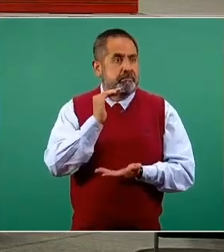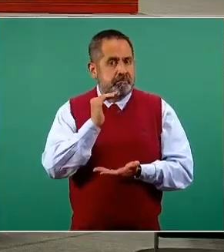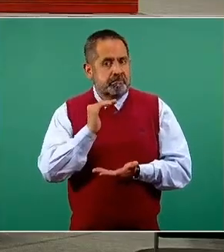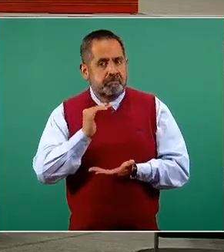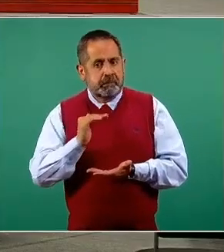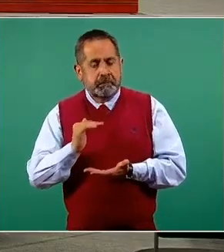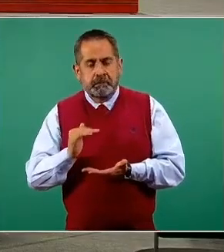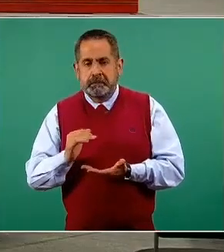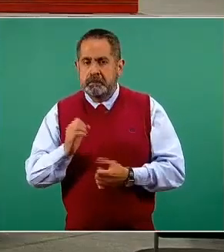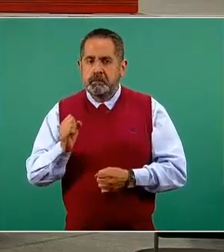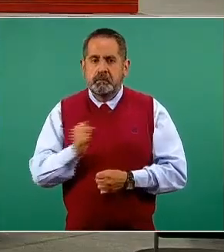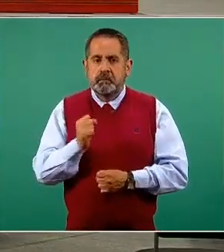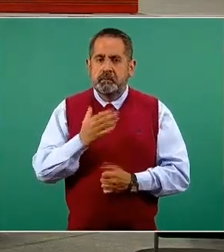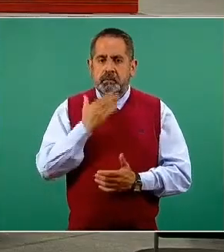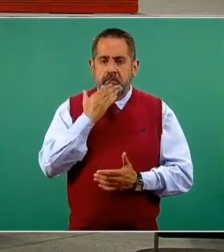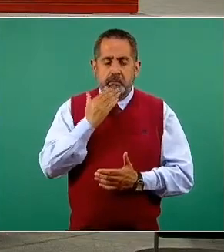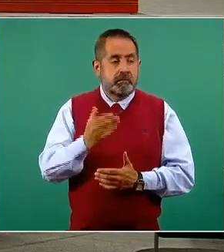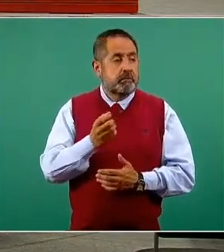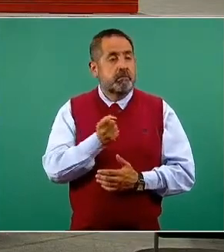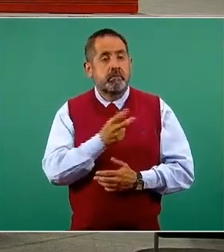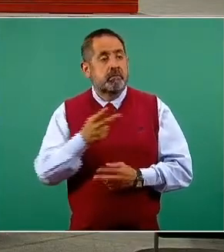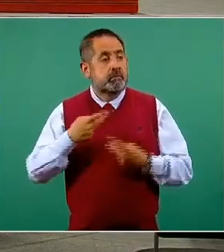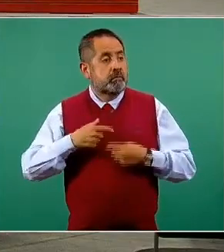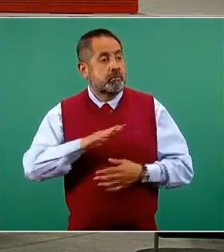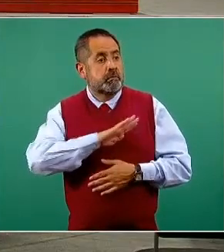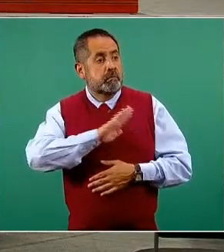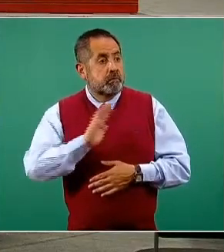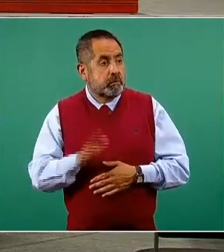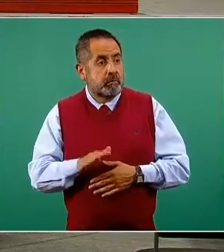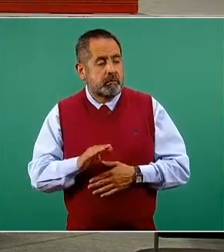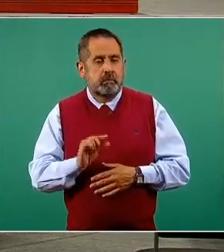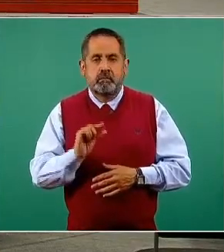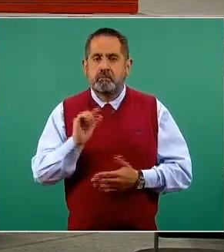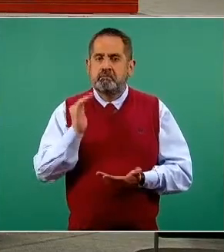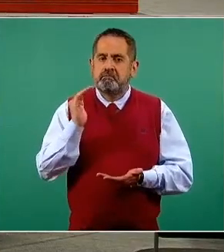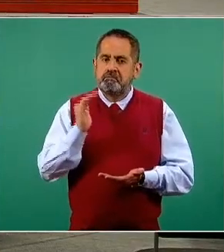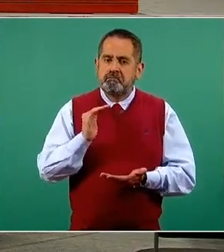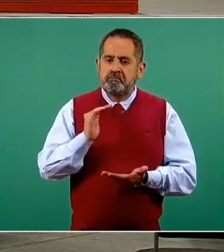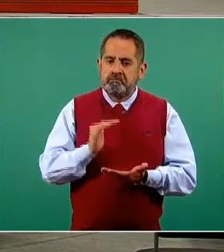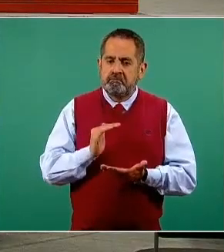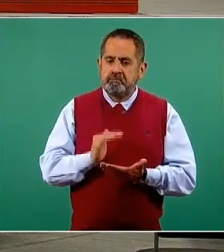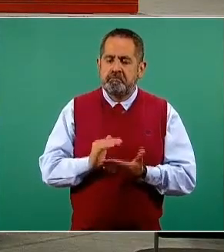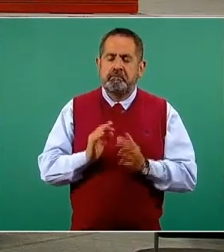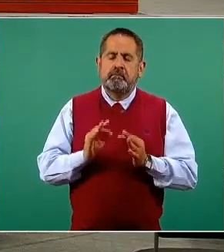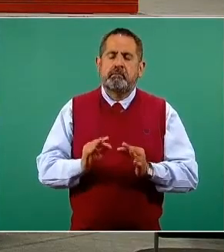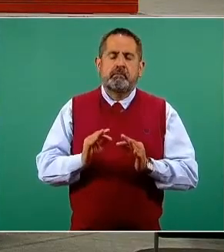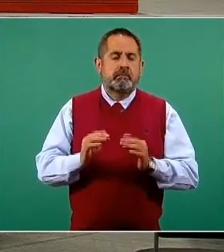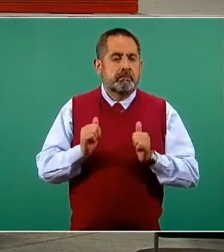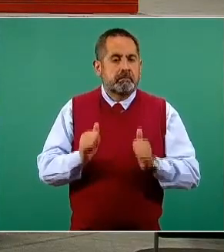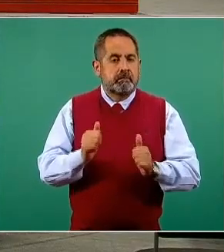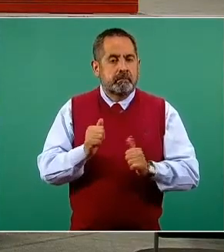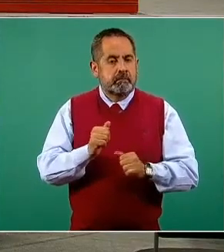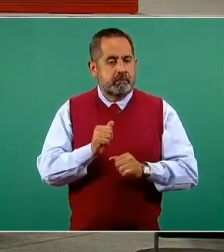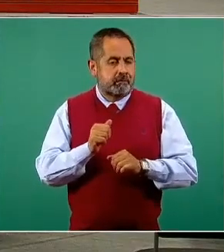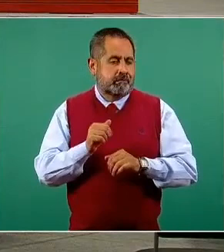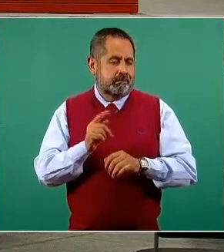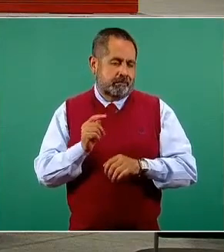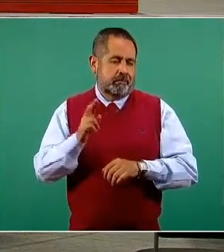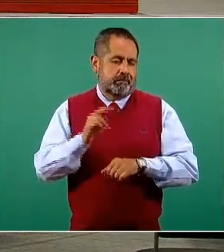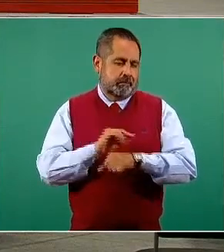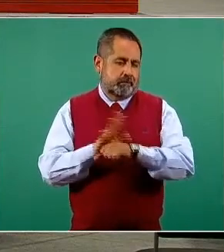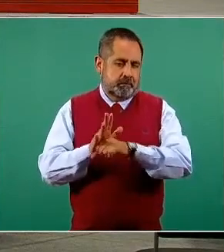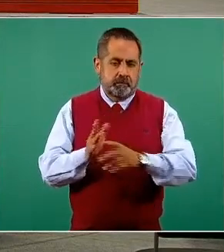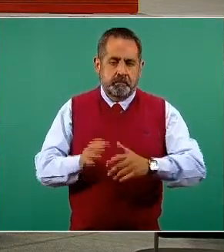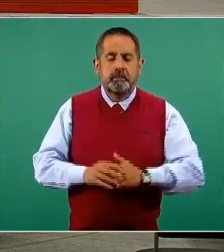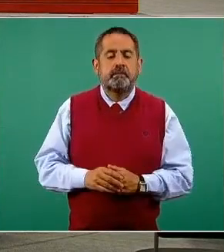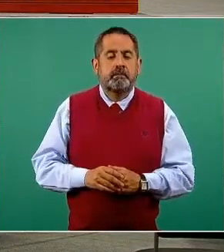y afortunadamente también el número de personas que pierden la vida por las complicaciones del COVID grave. También hablaremos